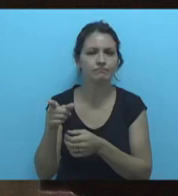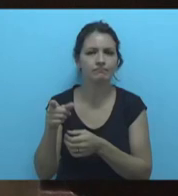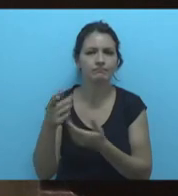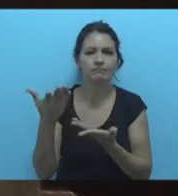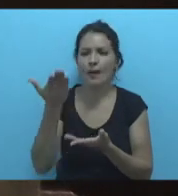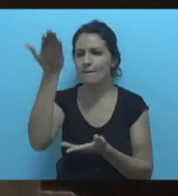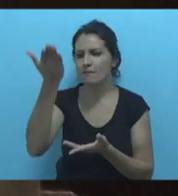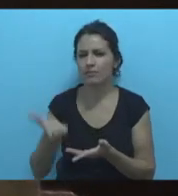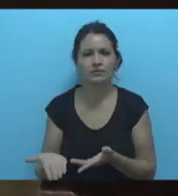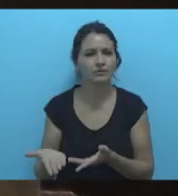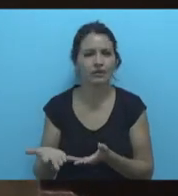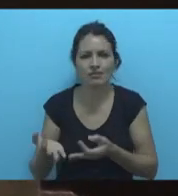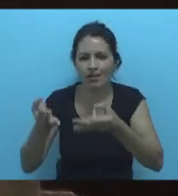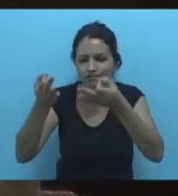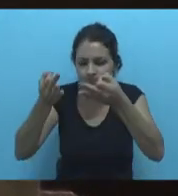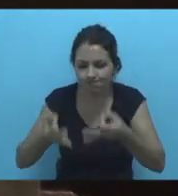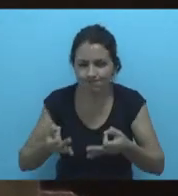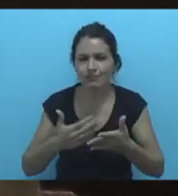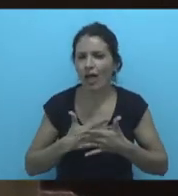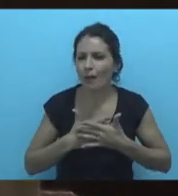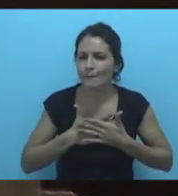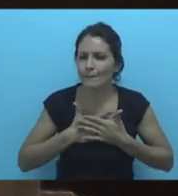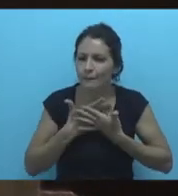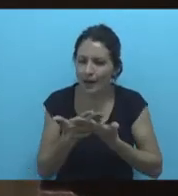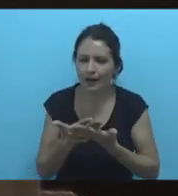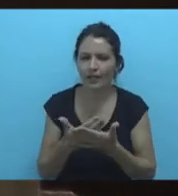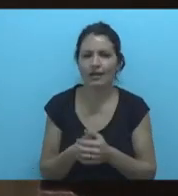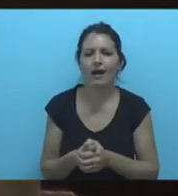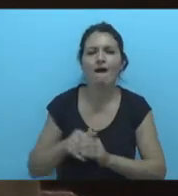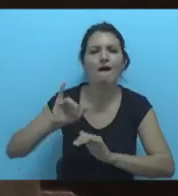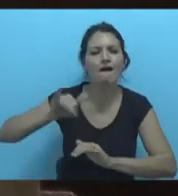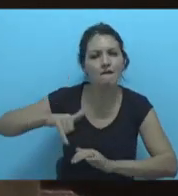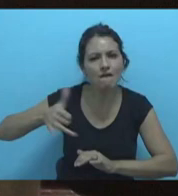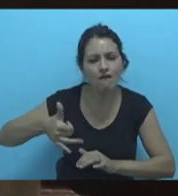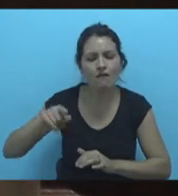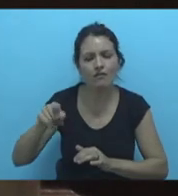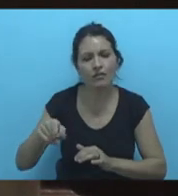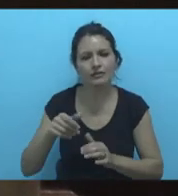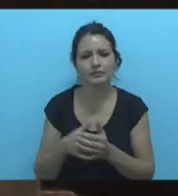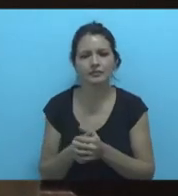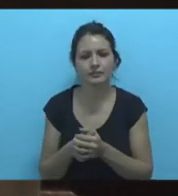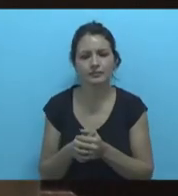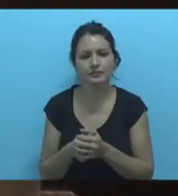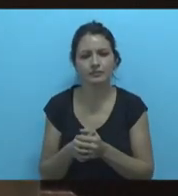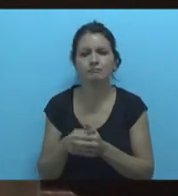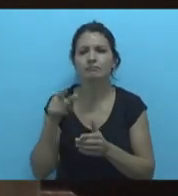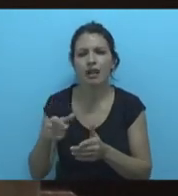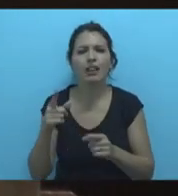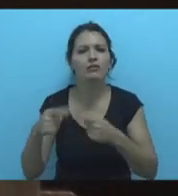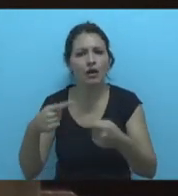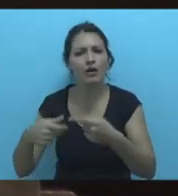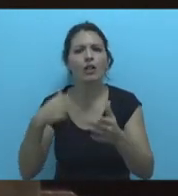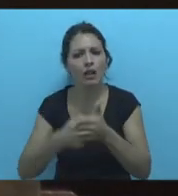una persona excepcional, muy querido por todos nosotros y de esa generación que fue protagonista de esta lucha que aún